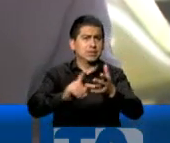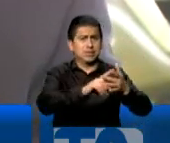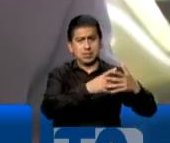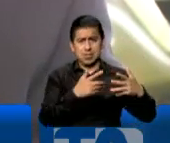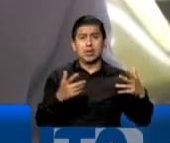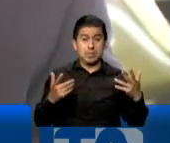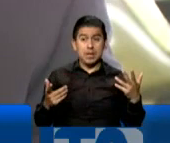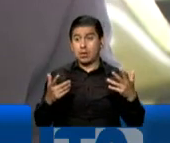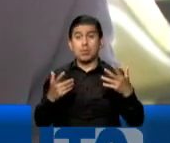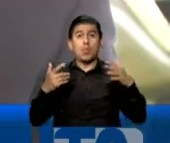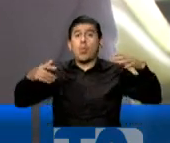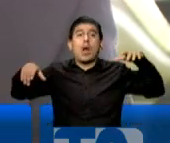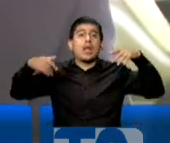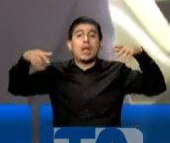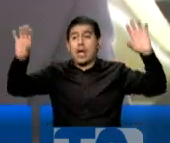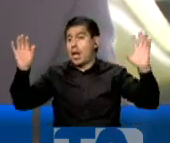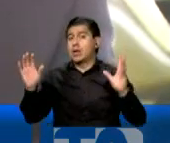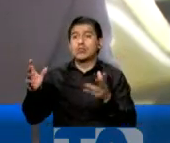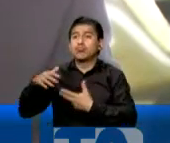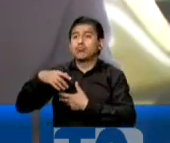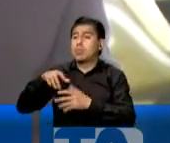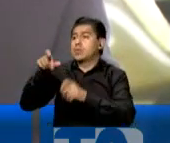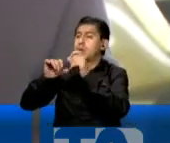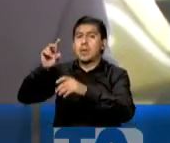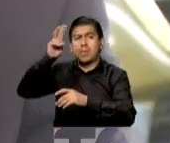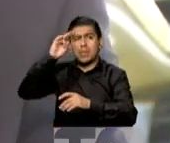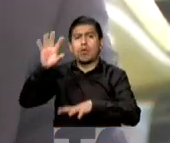bien controlada para evitar que saquen provecho, pues,